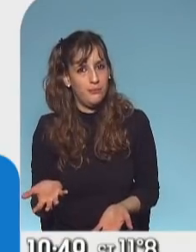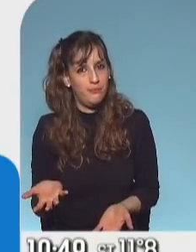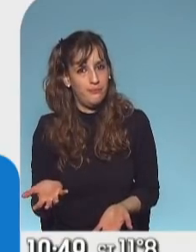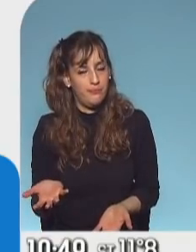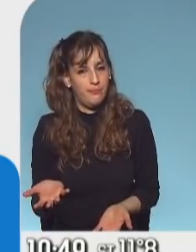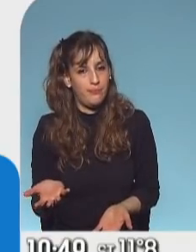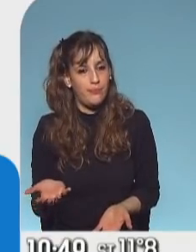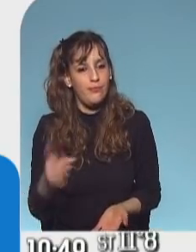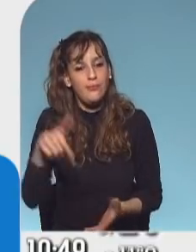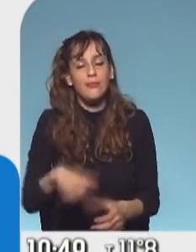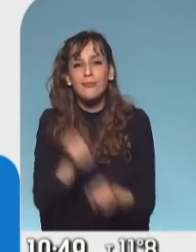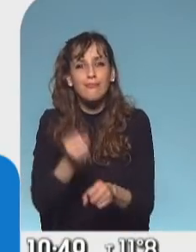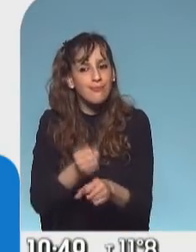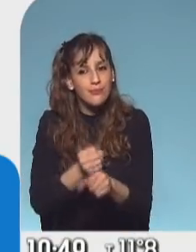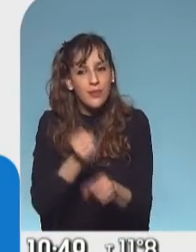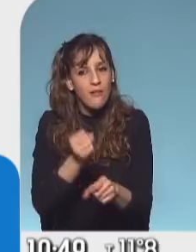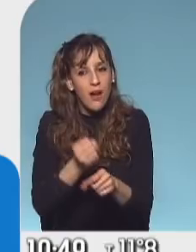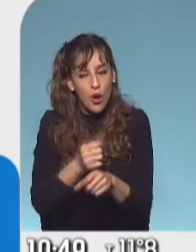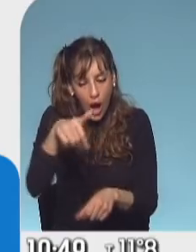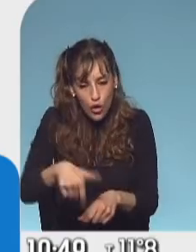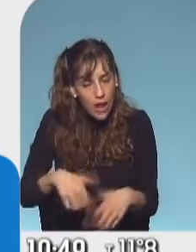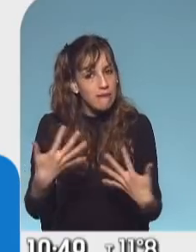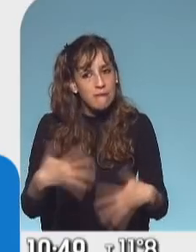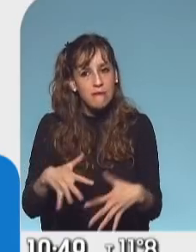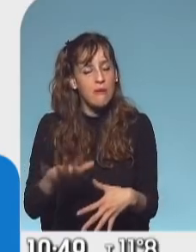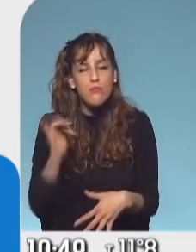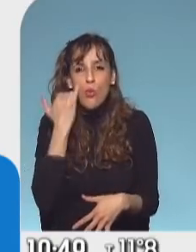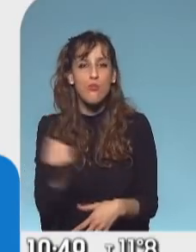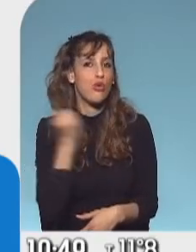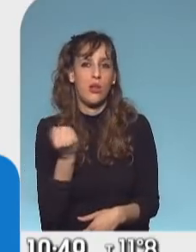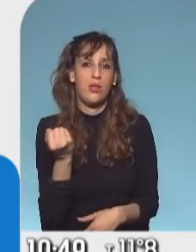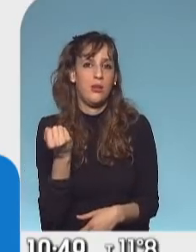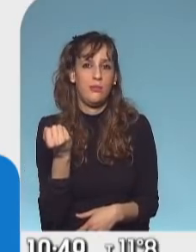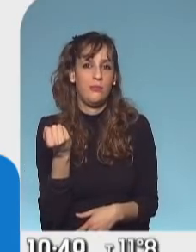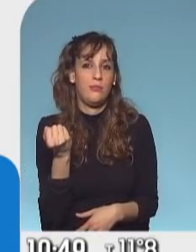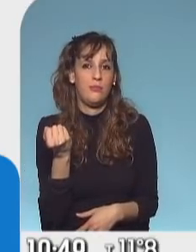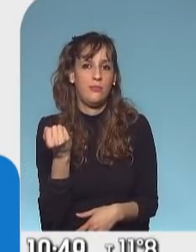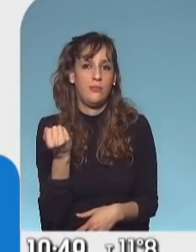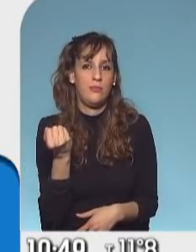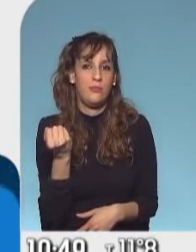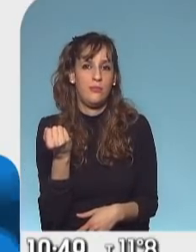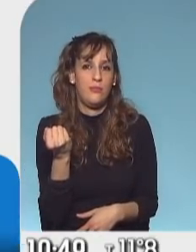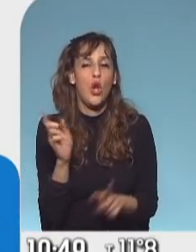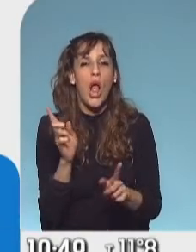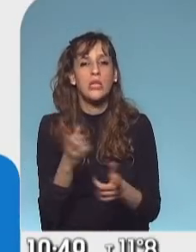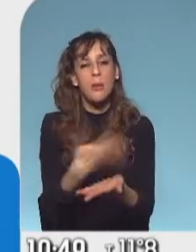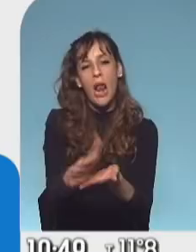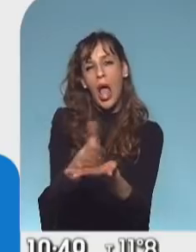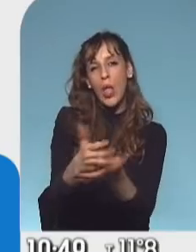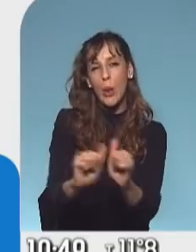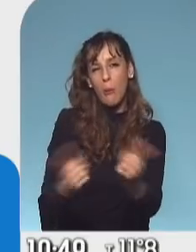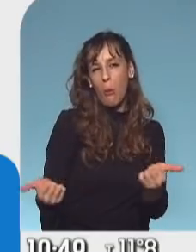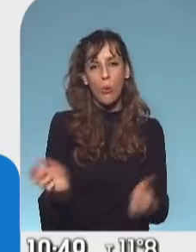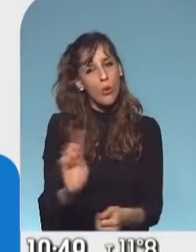Tenemos tareas que cumplir mucho más trascendentes que la coyuntura de la división.